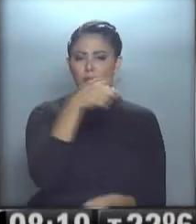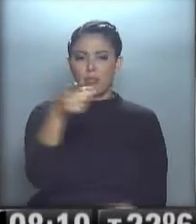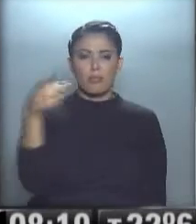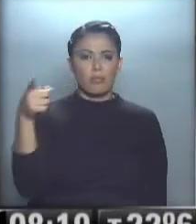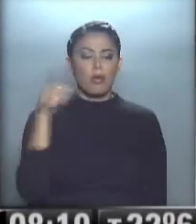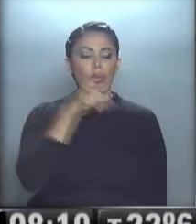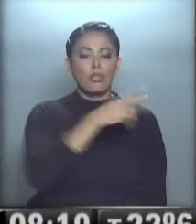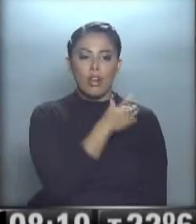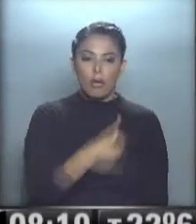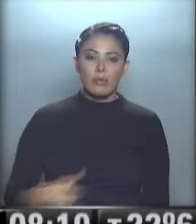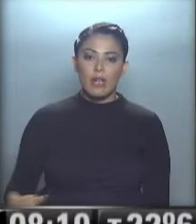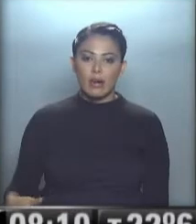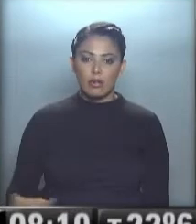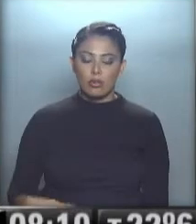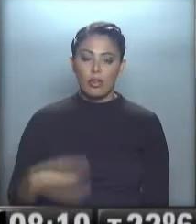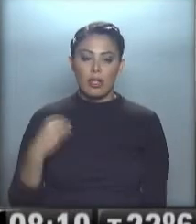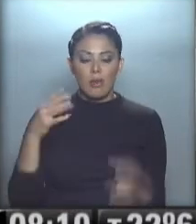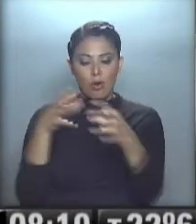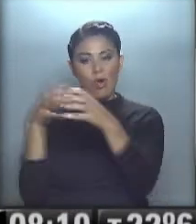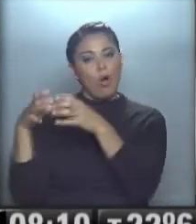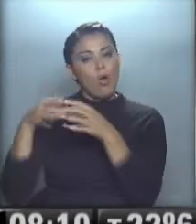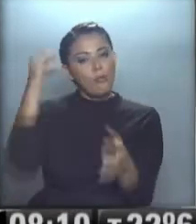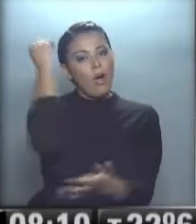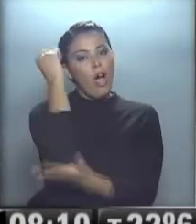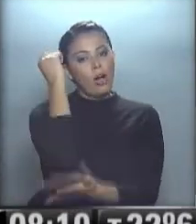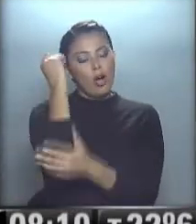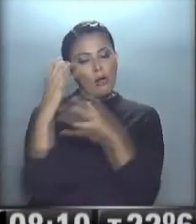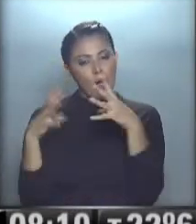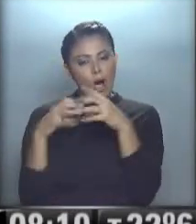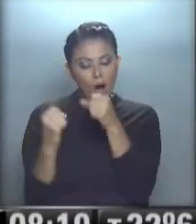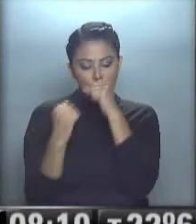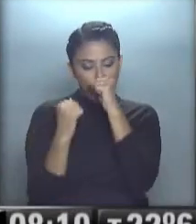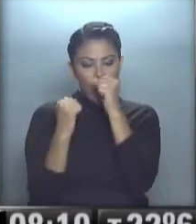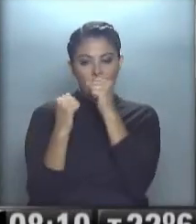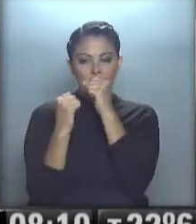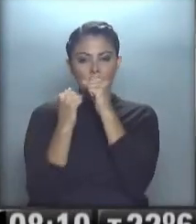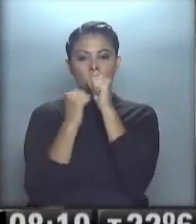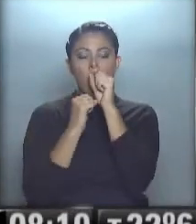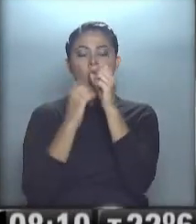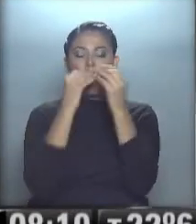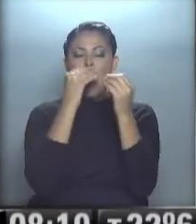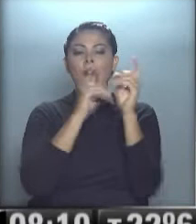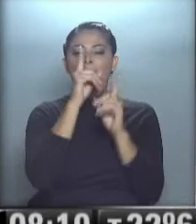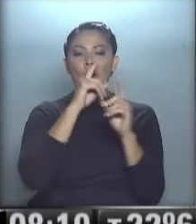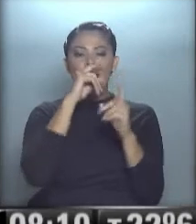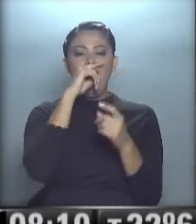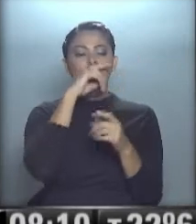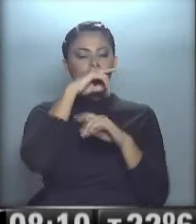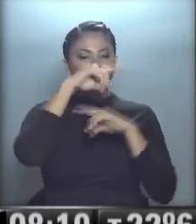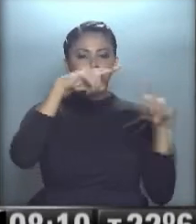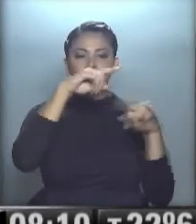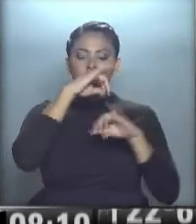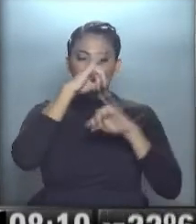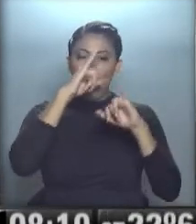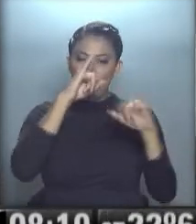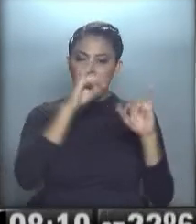sistemáticos a los gobiernos por parte de grupos económicos concentrados a través de estrategias comunicacionales de carácter específica.